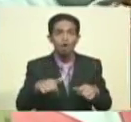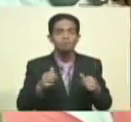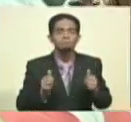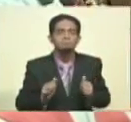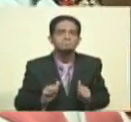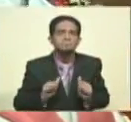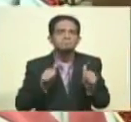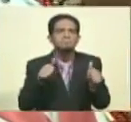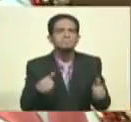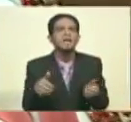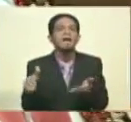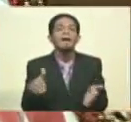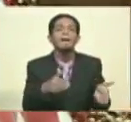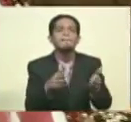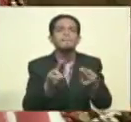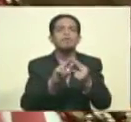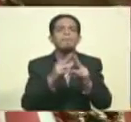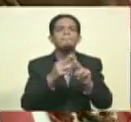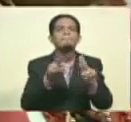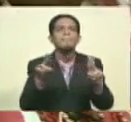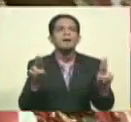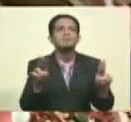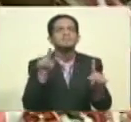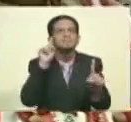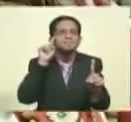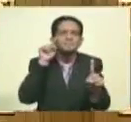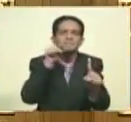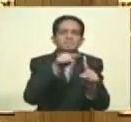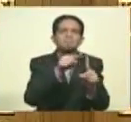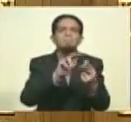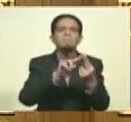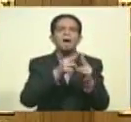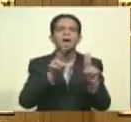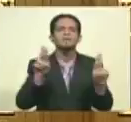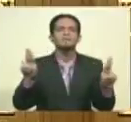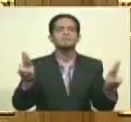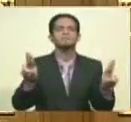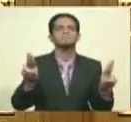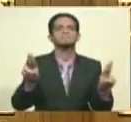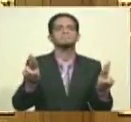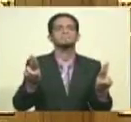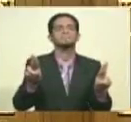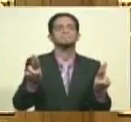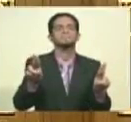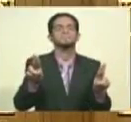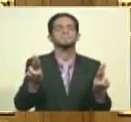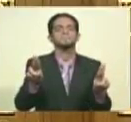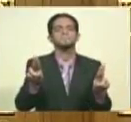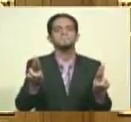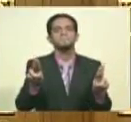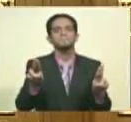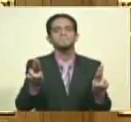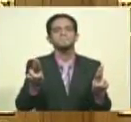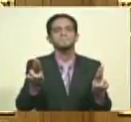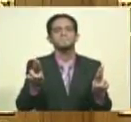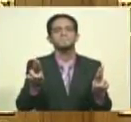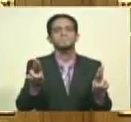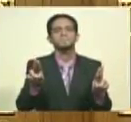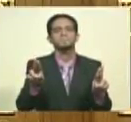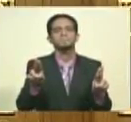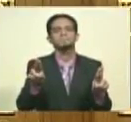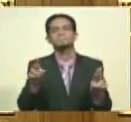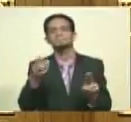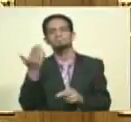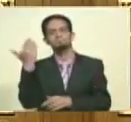este camino de la paz, este camino por la paz, de manera concreta, el